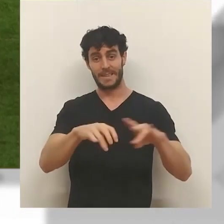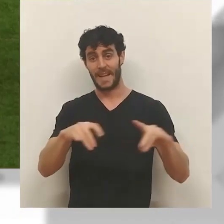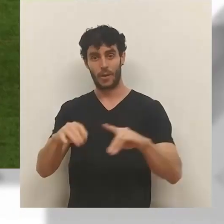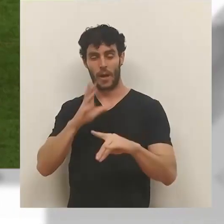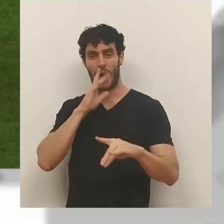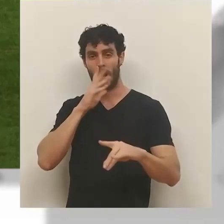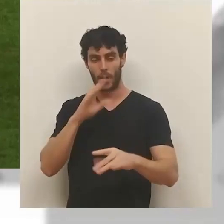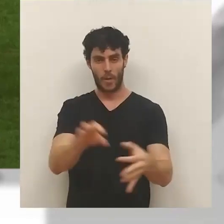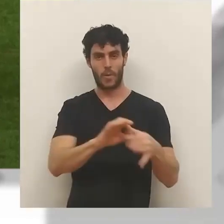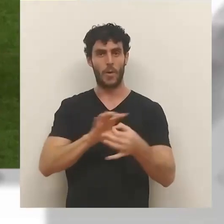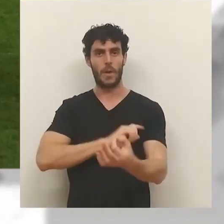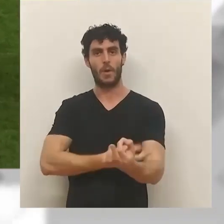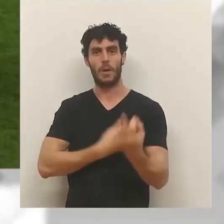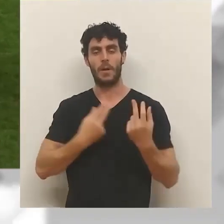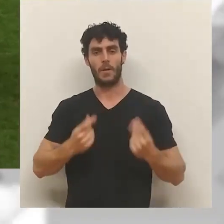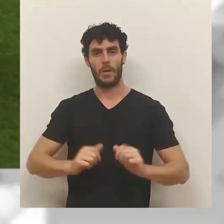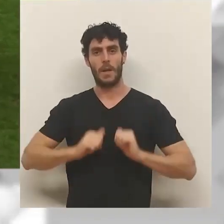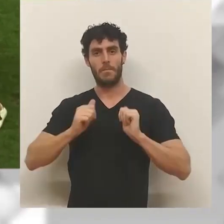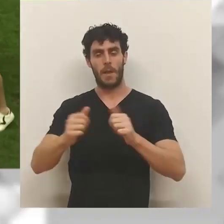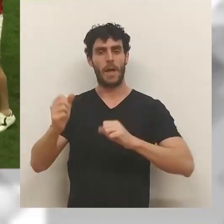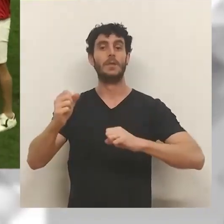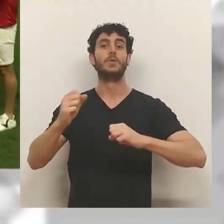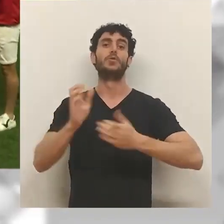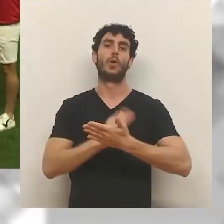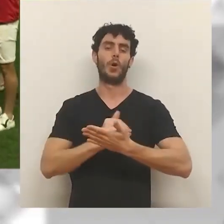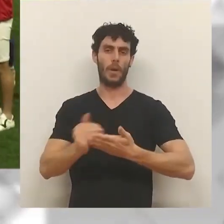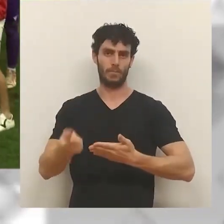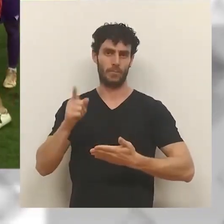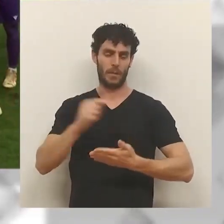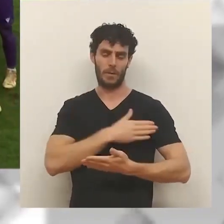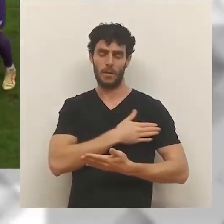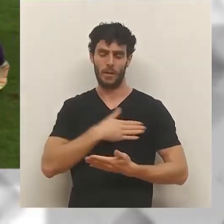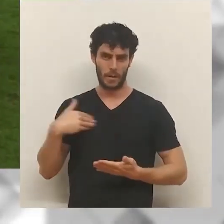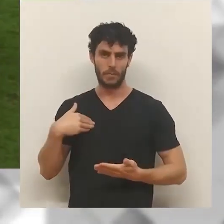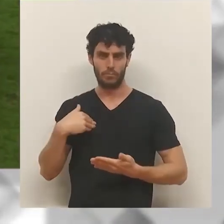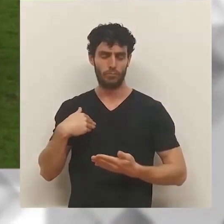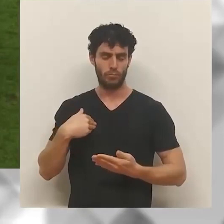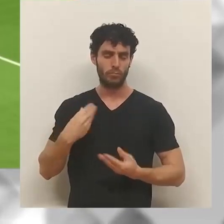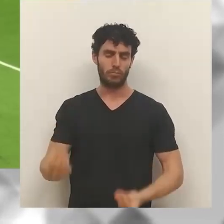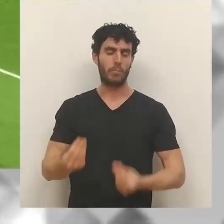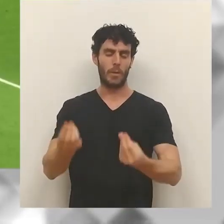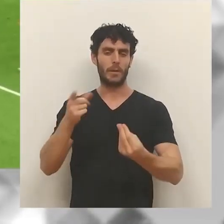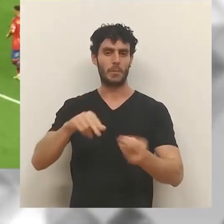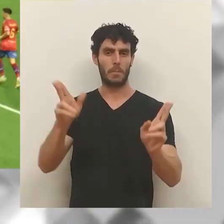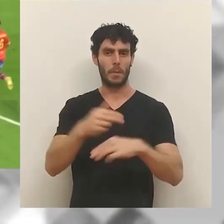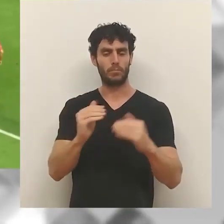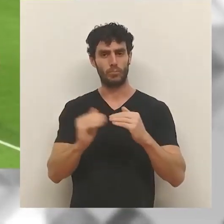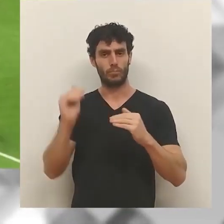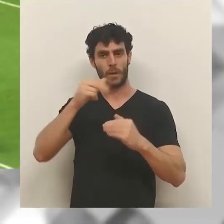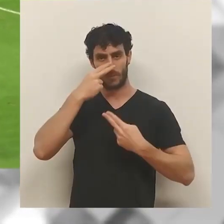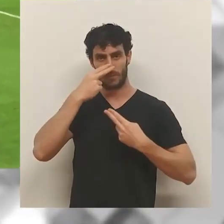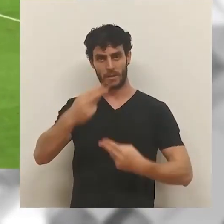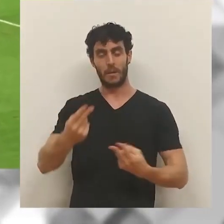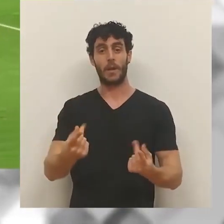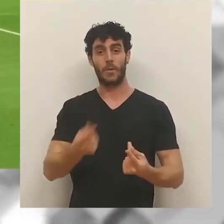proclamarse campeones de la fase territorial, ahora los blanquirrojos empiezan su andadura nacional en el torneo y quieren seguir haciendo bien las cosas y